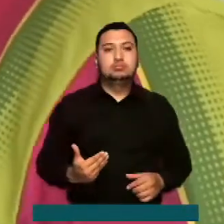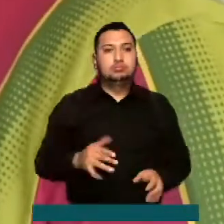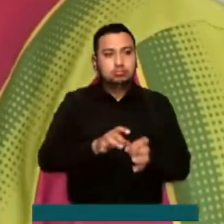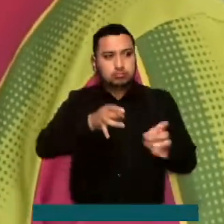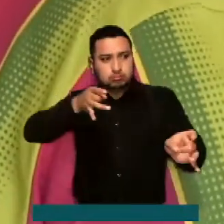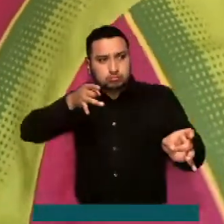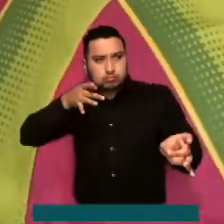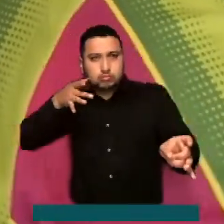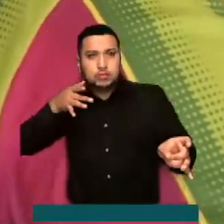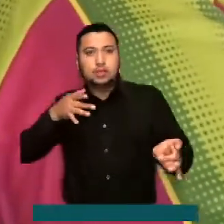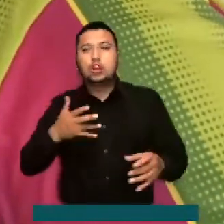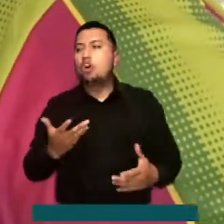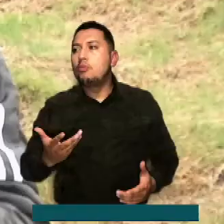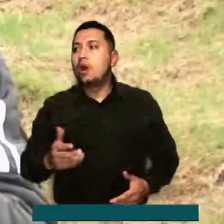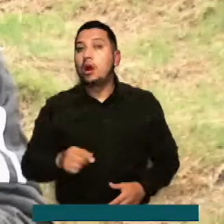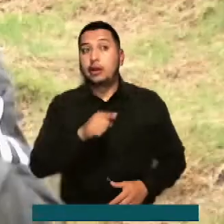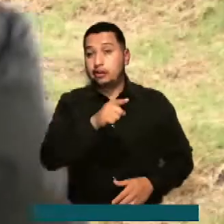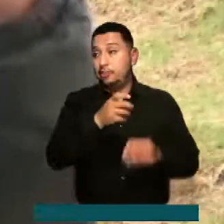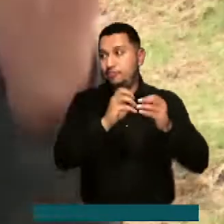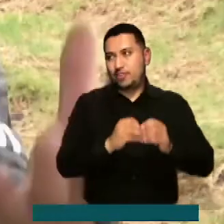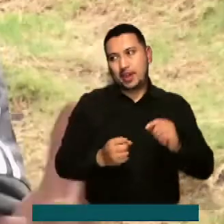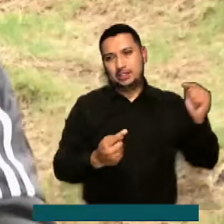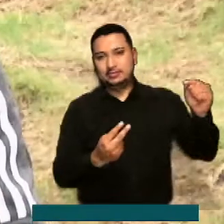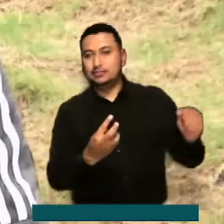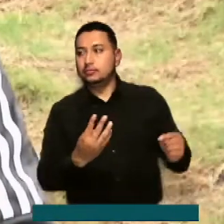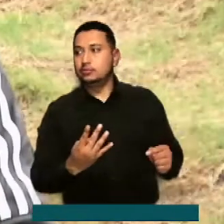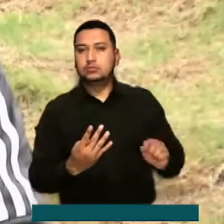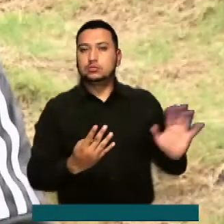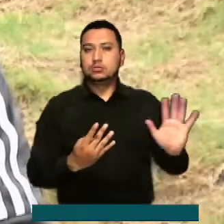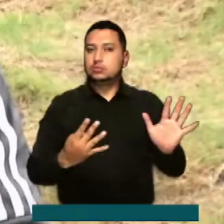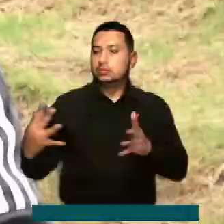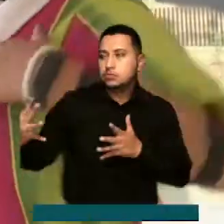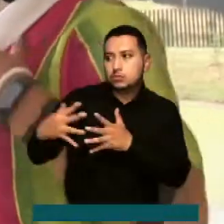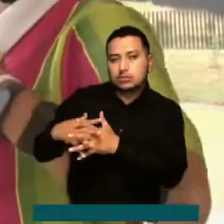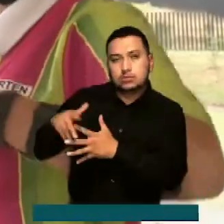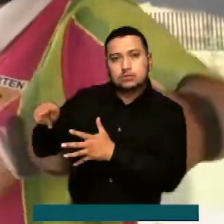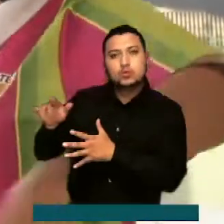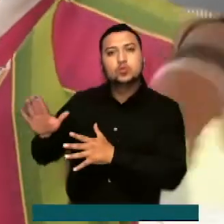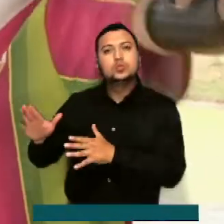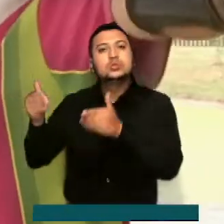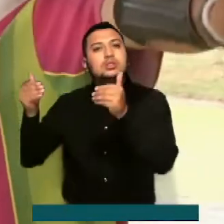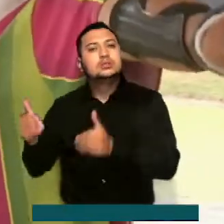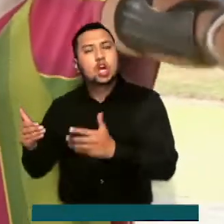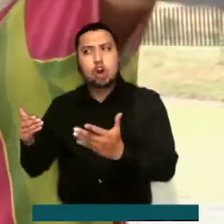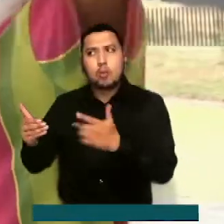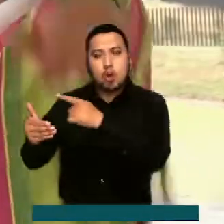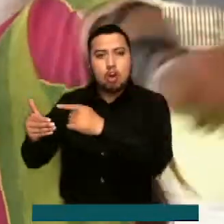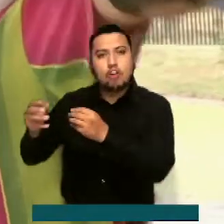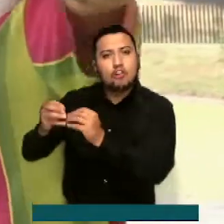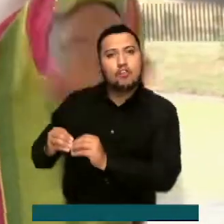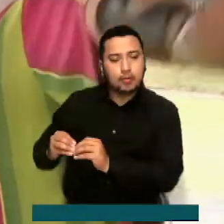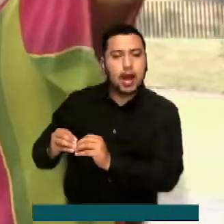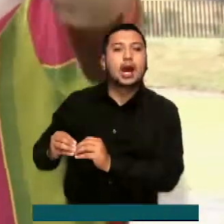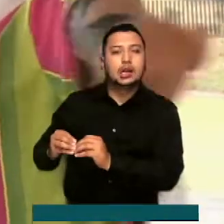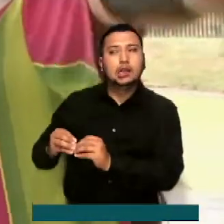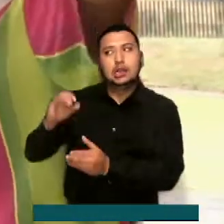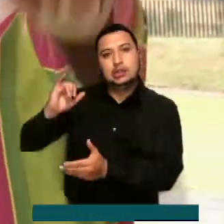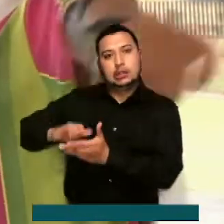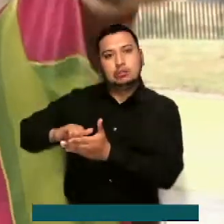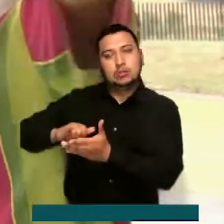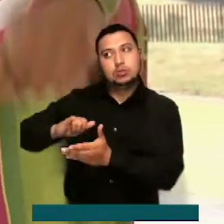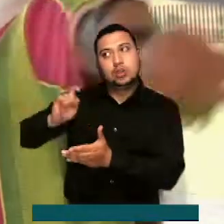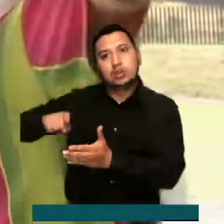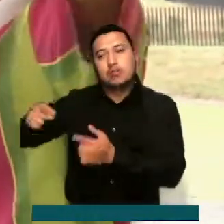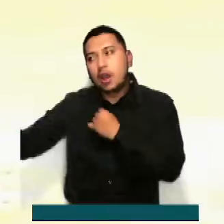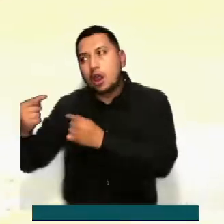es así así así no nosotros tenemos que acoplarnos al día a día de él este deportista ha